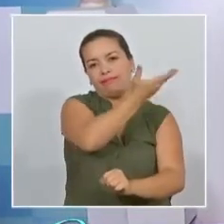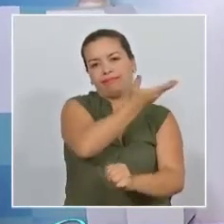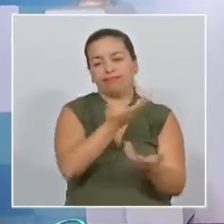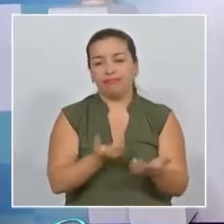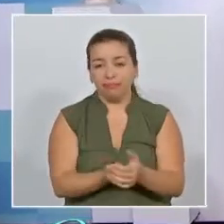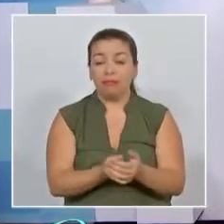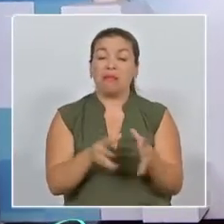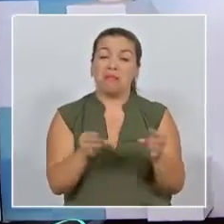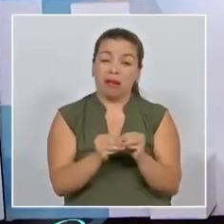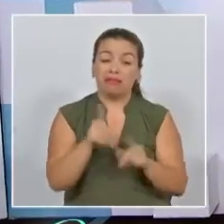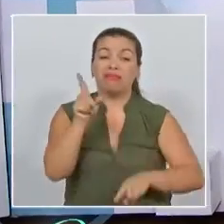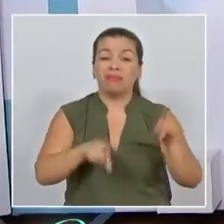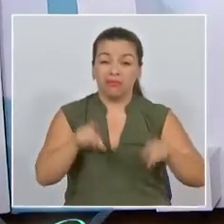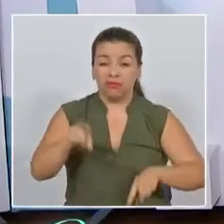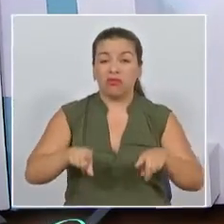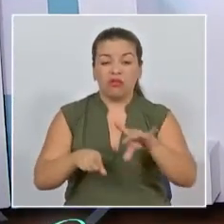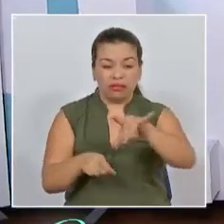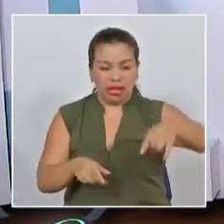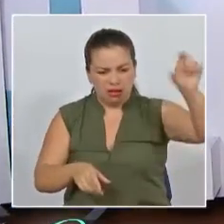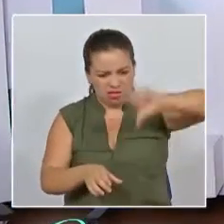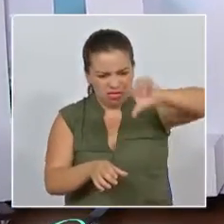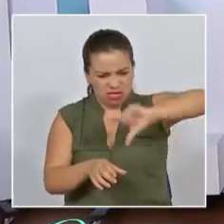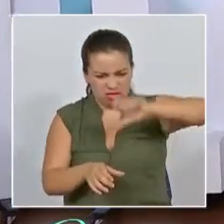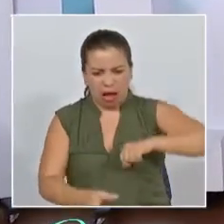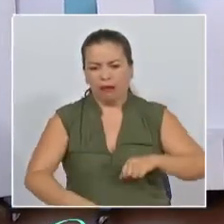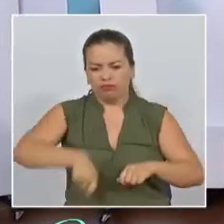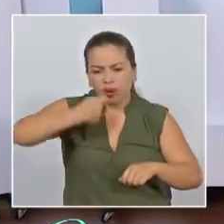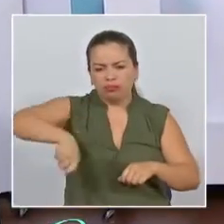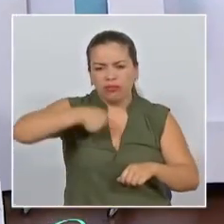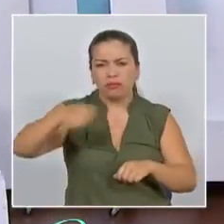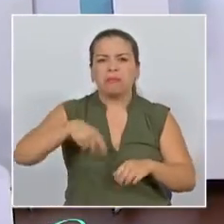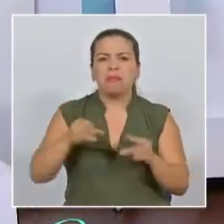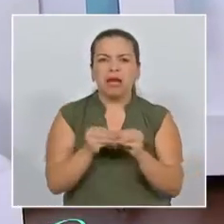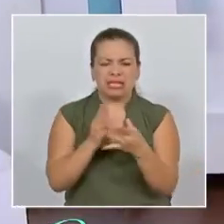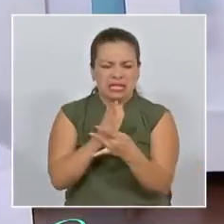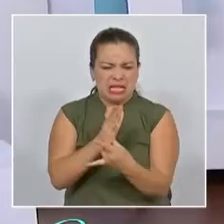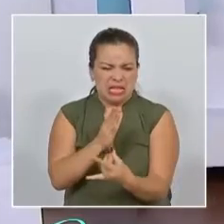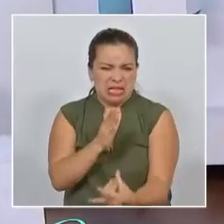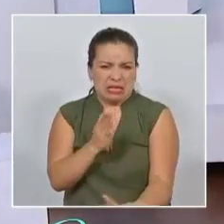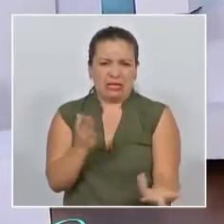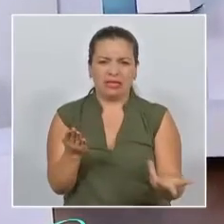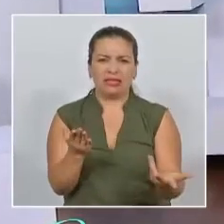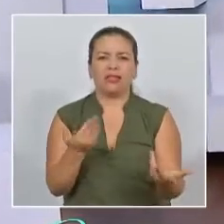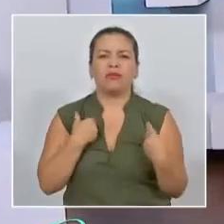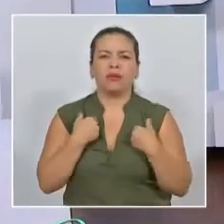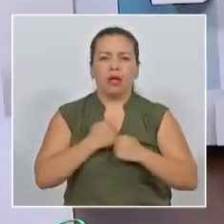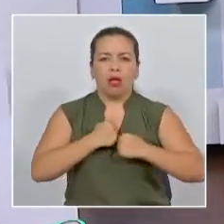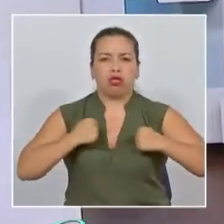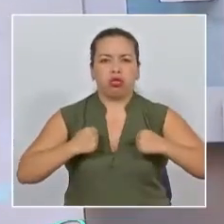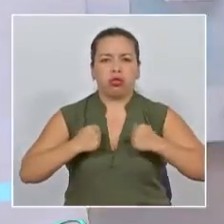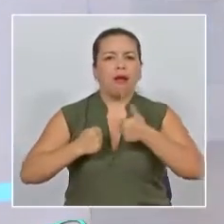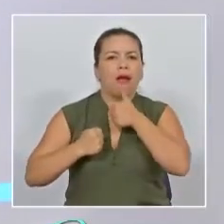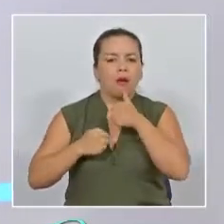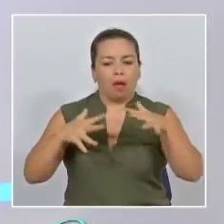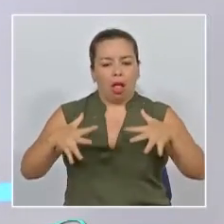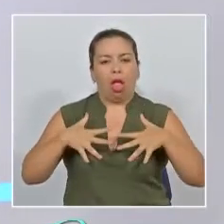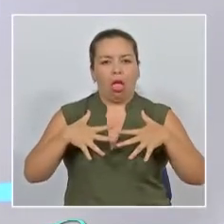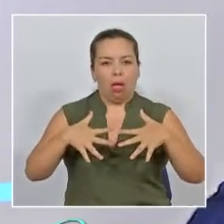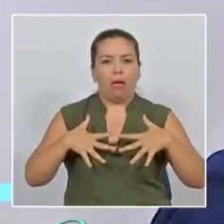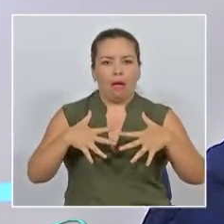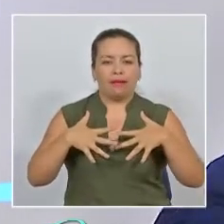gente come mucha sal, la gente come mucha grasa, entonces retienen líquidos, se endurecen las arterias y se presenta la